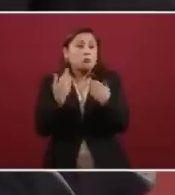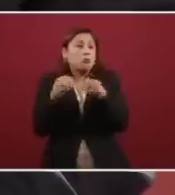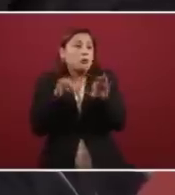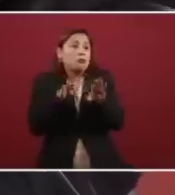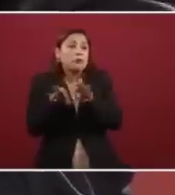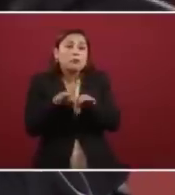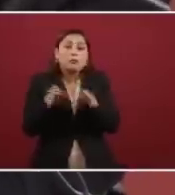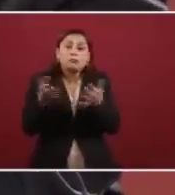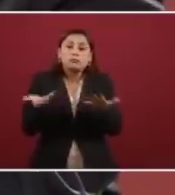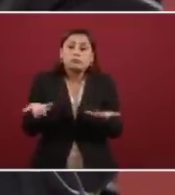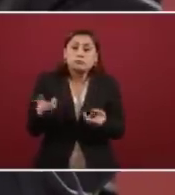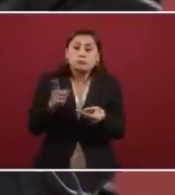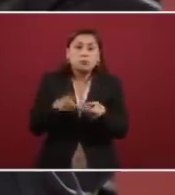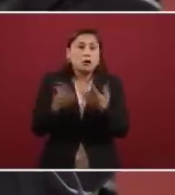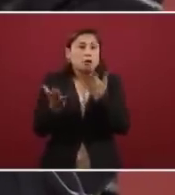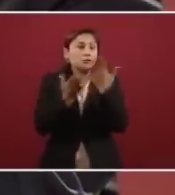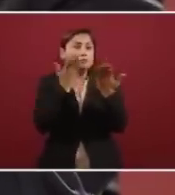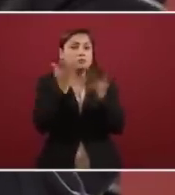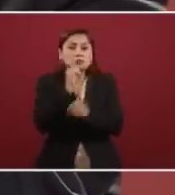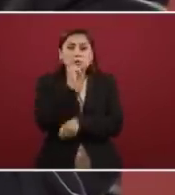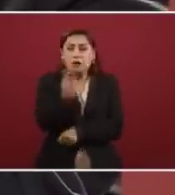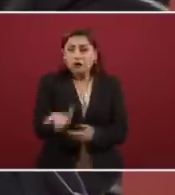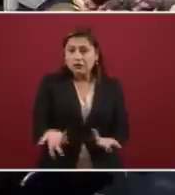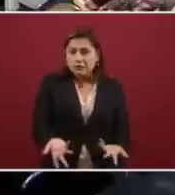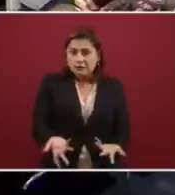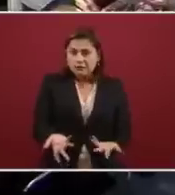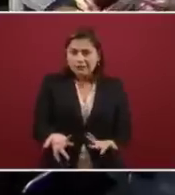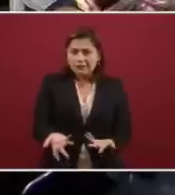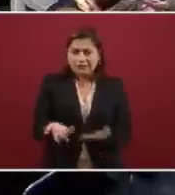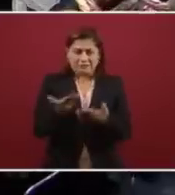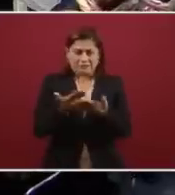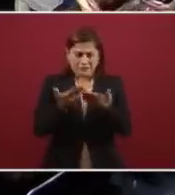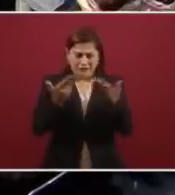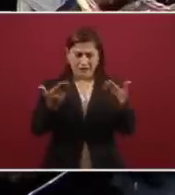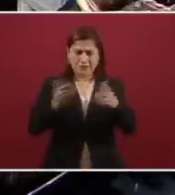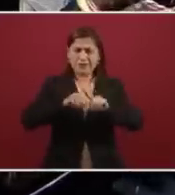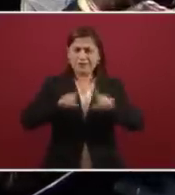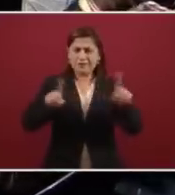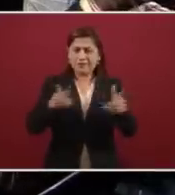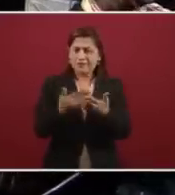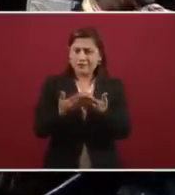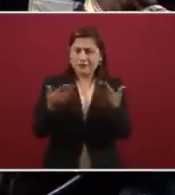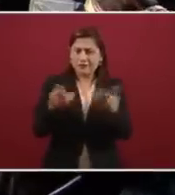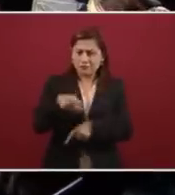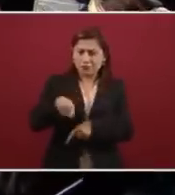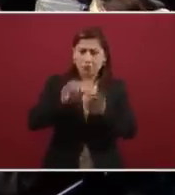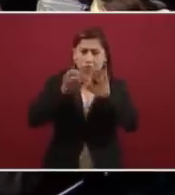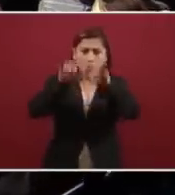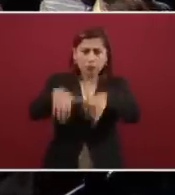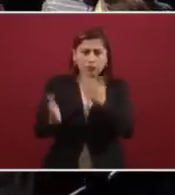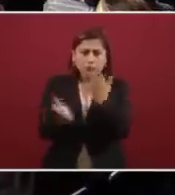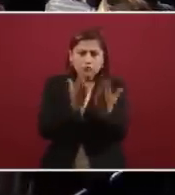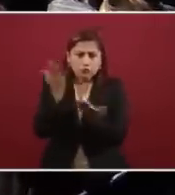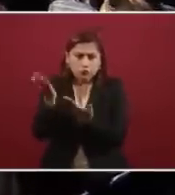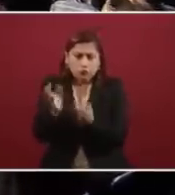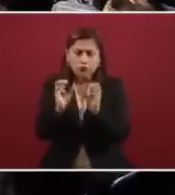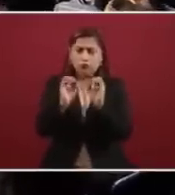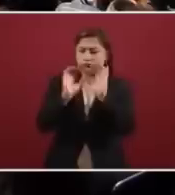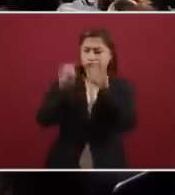estudiar ahora hay oportunidades de estudio de trabajo